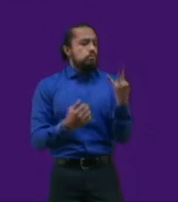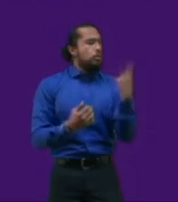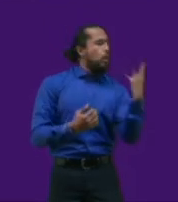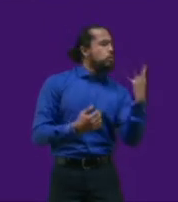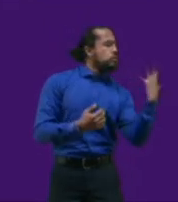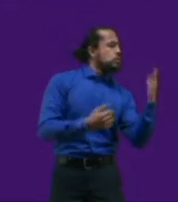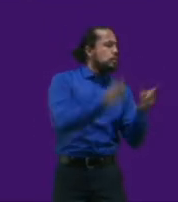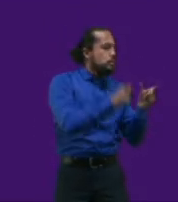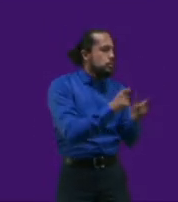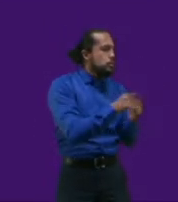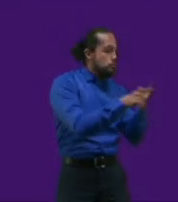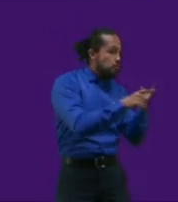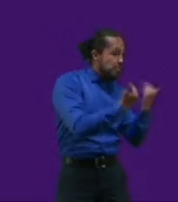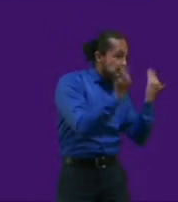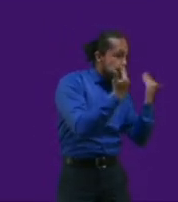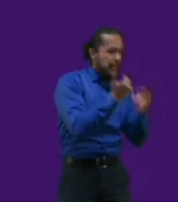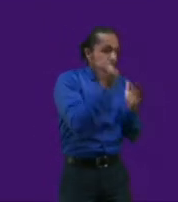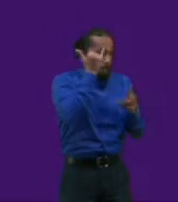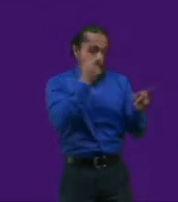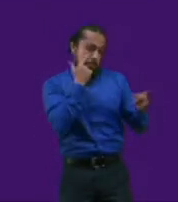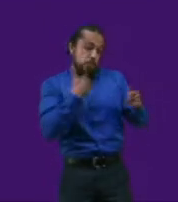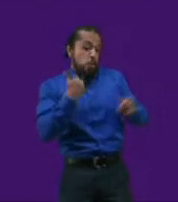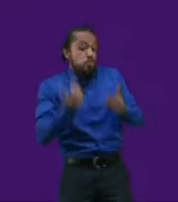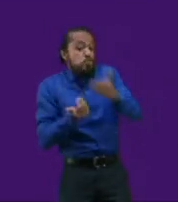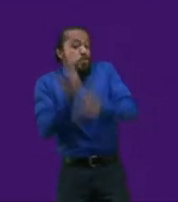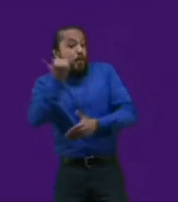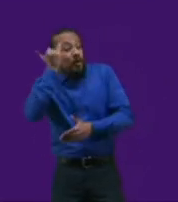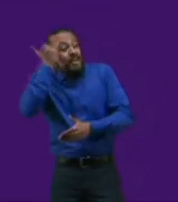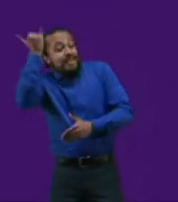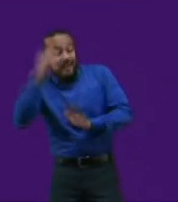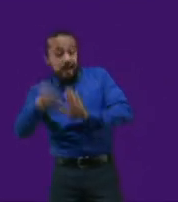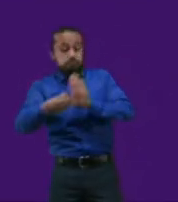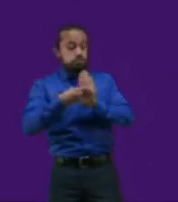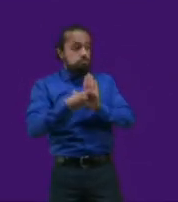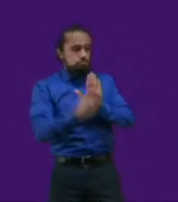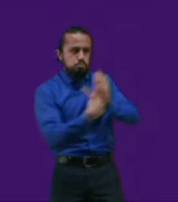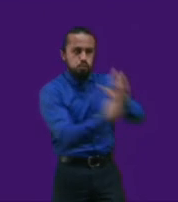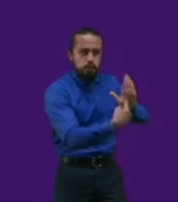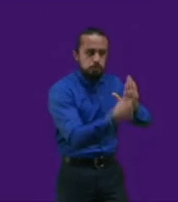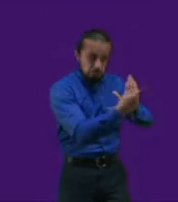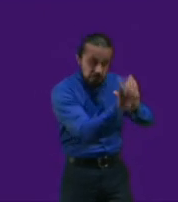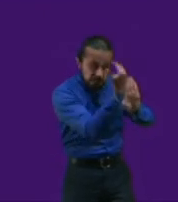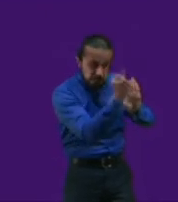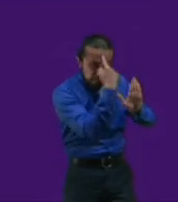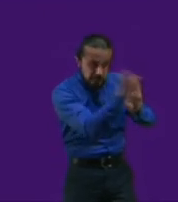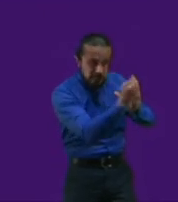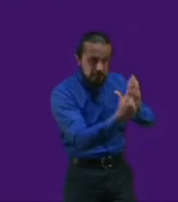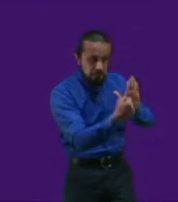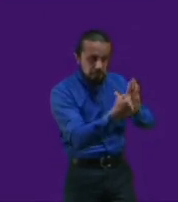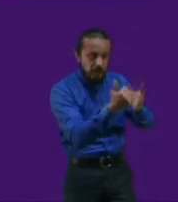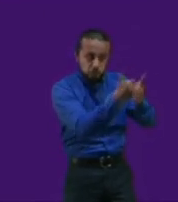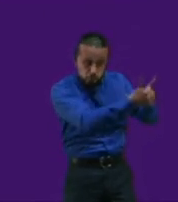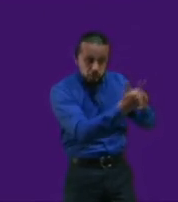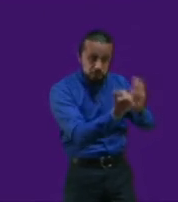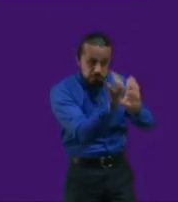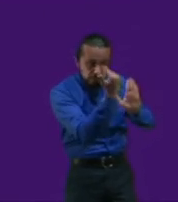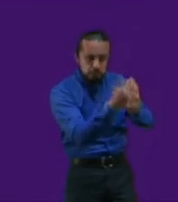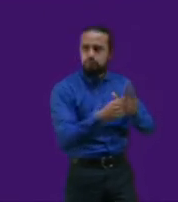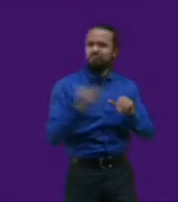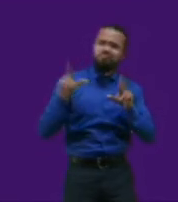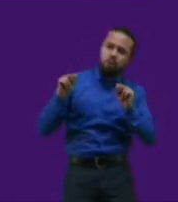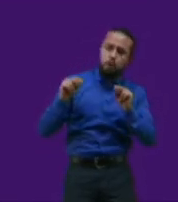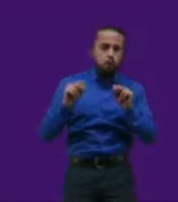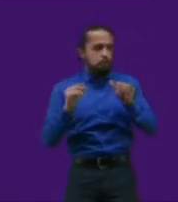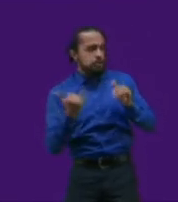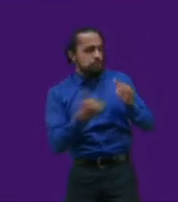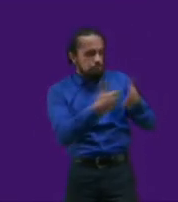te vas dando cuenta de cositas que van funcionando y ahí puedes iterar mucho más rápido. O sea, la otra recomendación ahí es no esperar